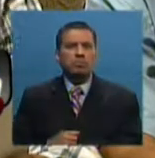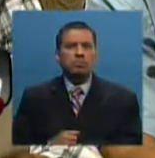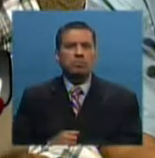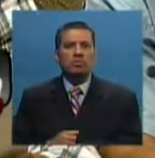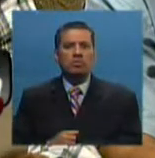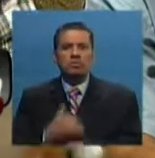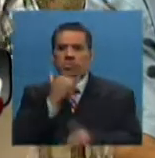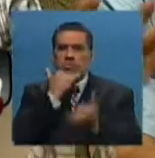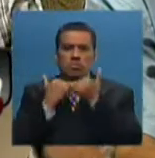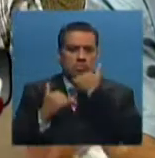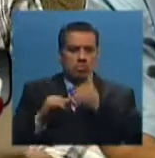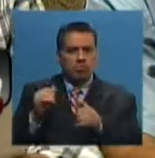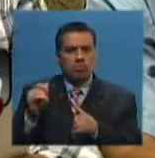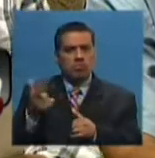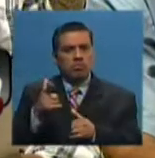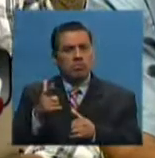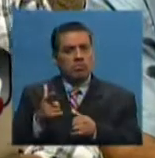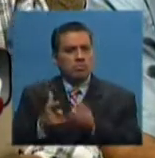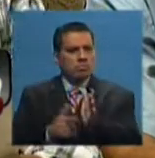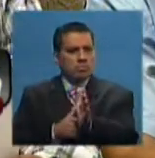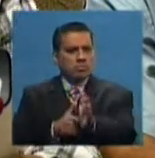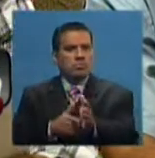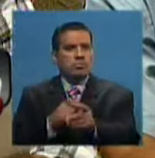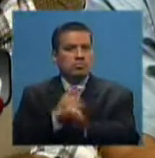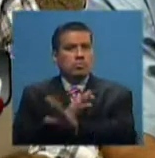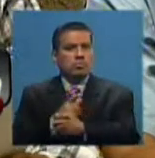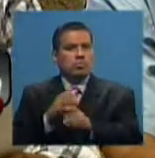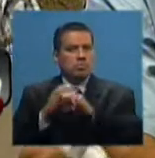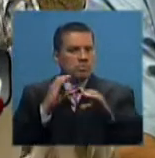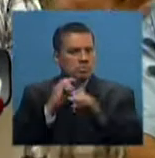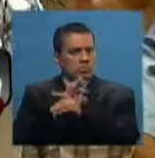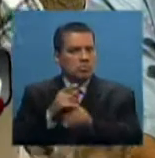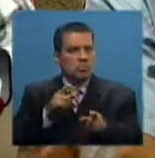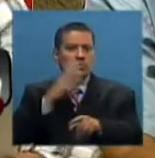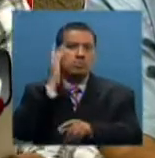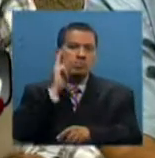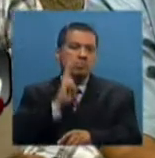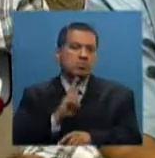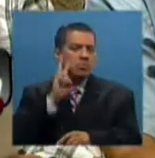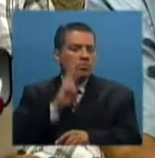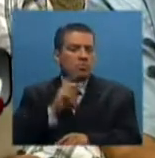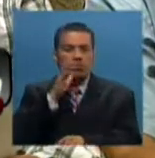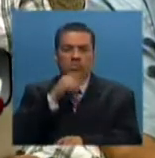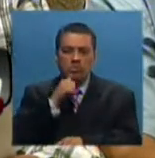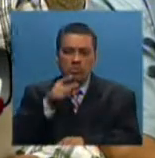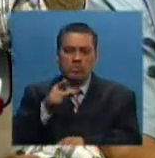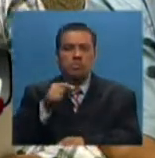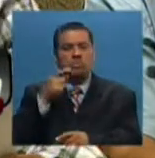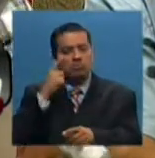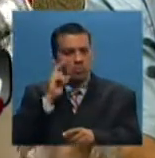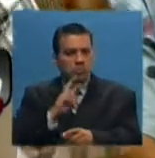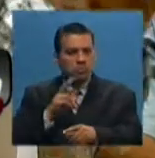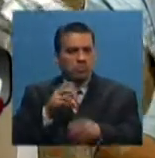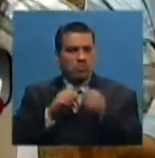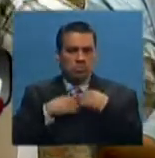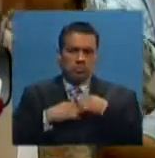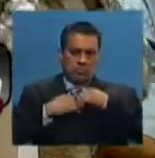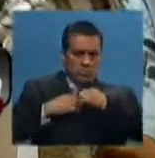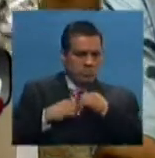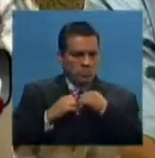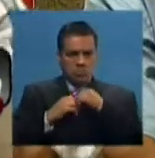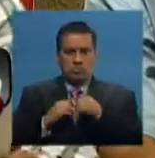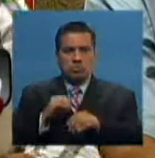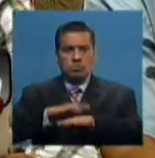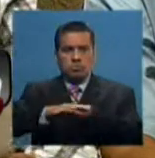si nos falla el transporte, porque nos falló el transporte, o si la cancha no estaba limpia y tiene que estar limpia, si los vestuarios están bien, si